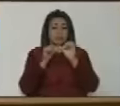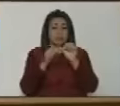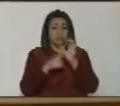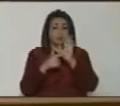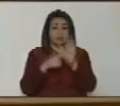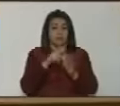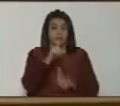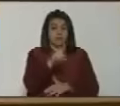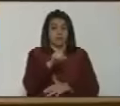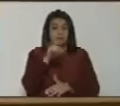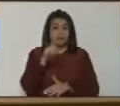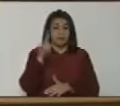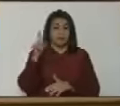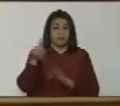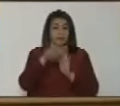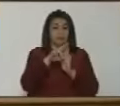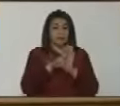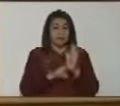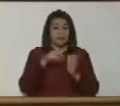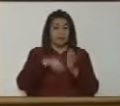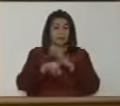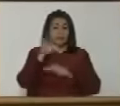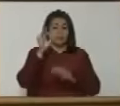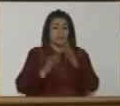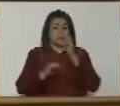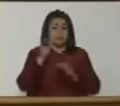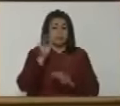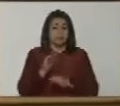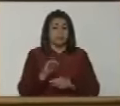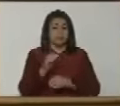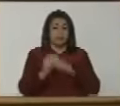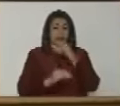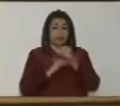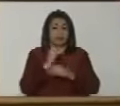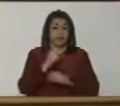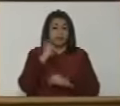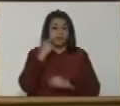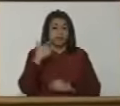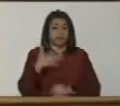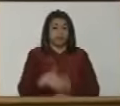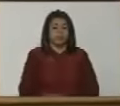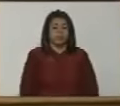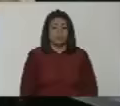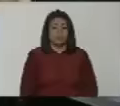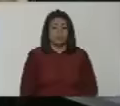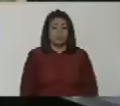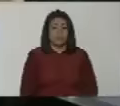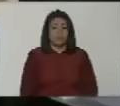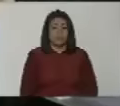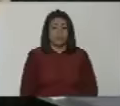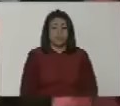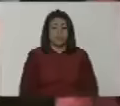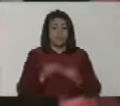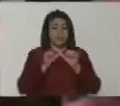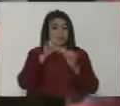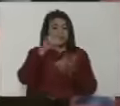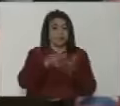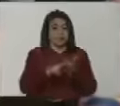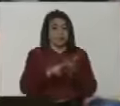en el artículo 111 del Reglamento Interior y de Debate, sírvanse a manifestar con la señal de costumbre.